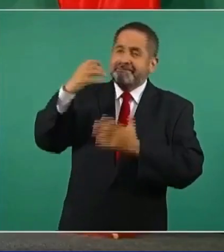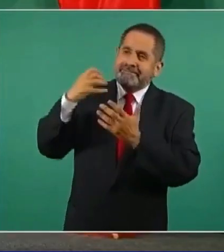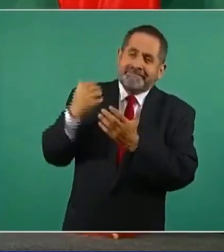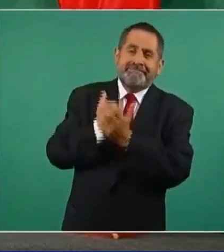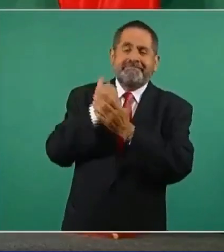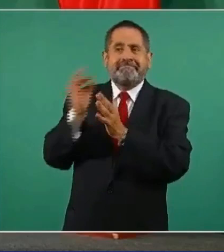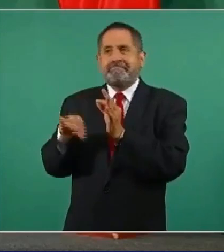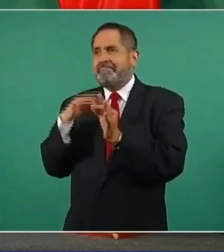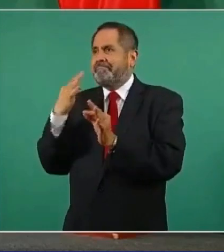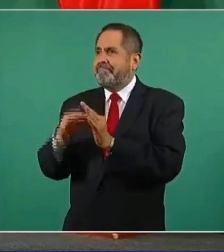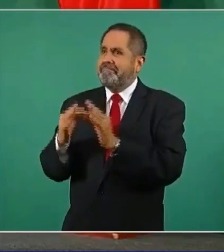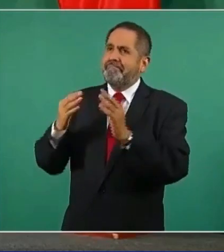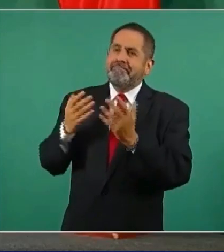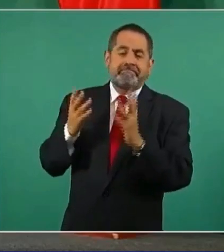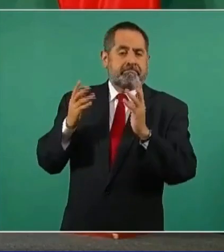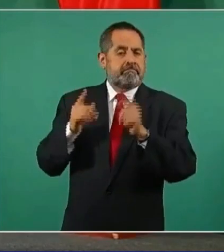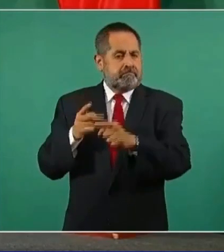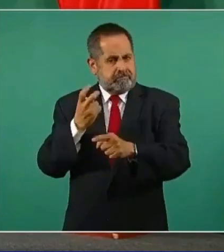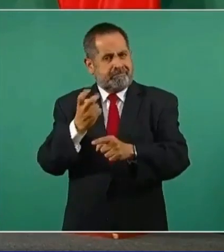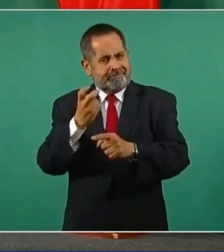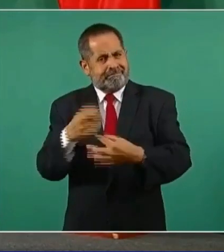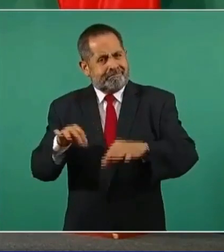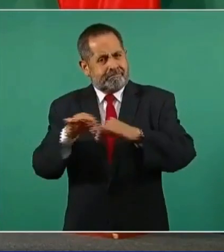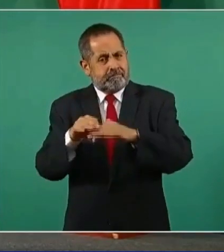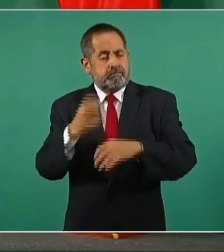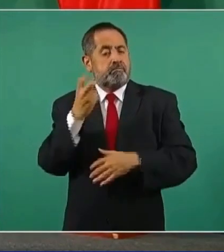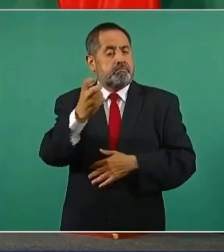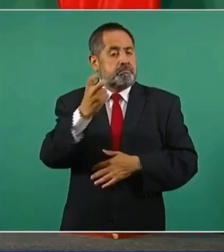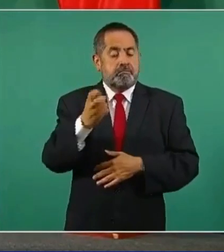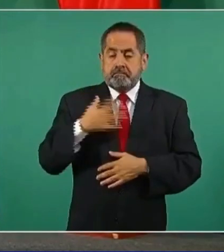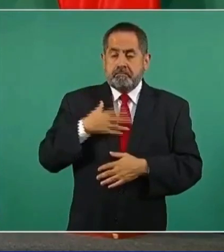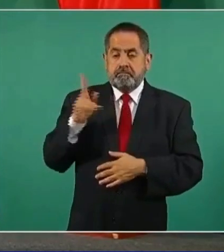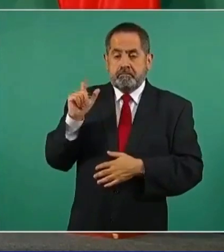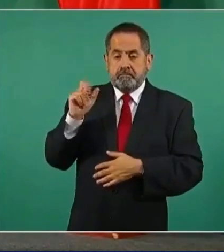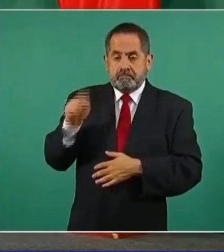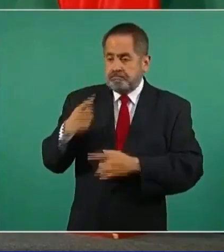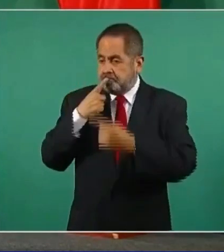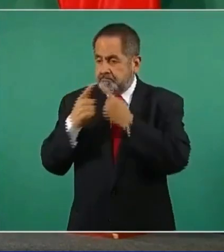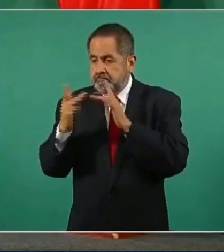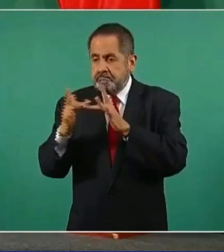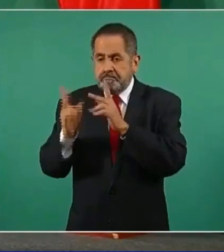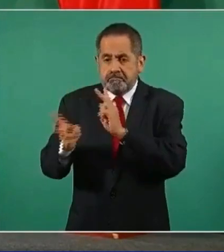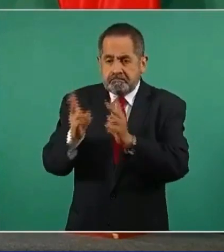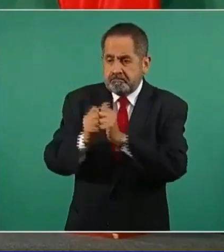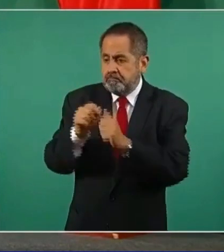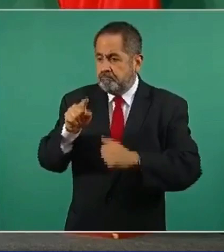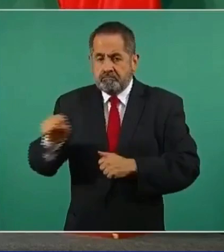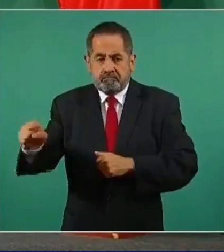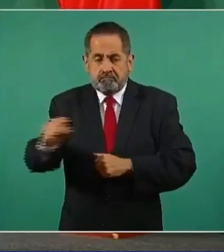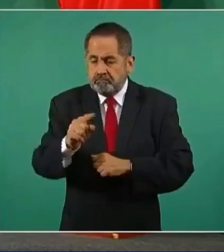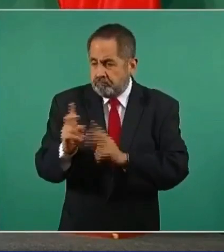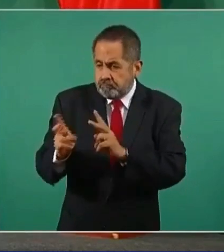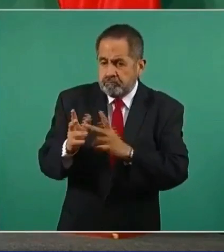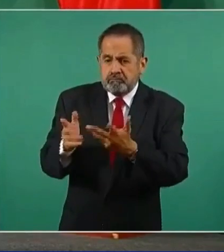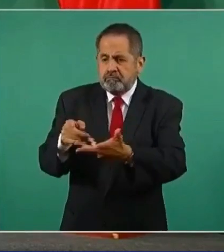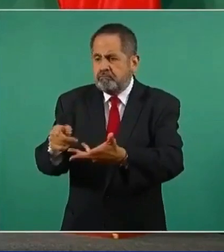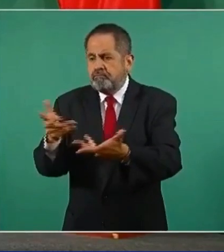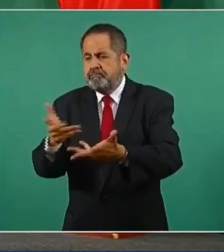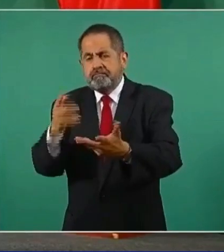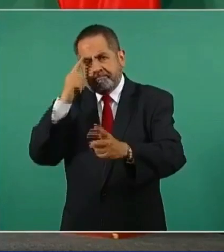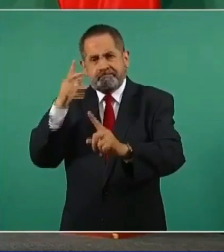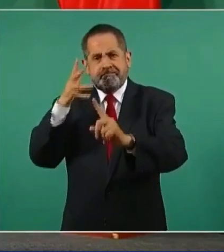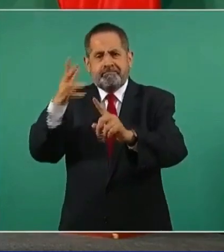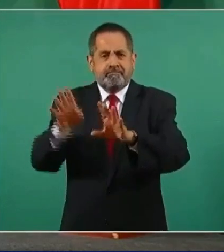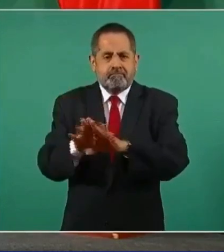alcanzar estos sueños. Y esta estrategia habla directamente con ellas, habla de lo que tienen que hacer,